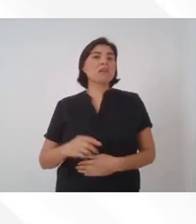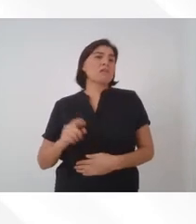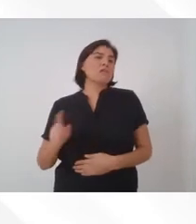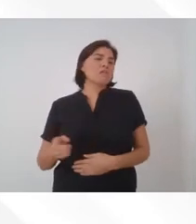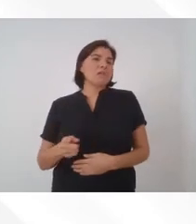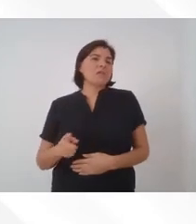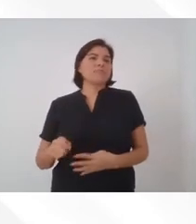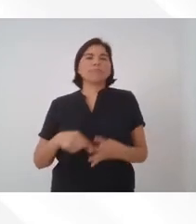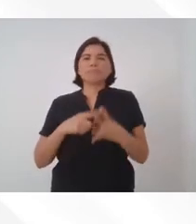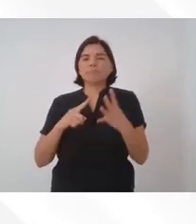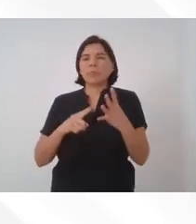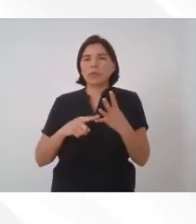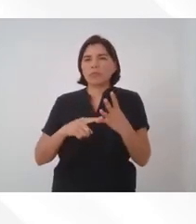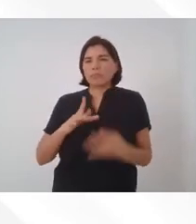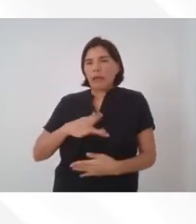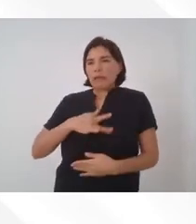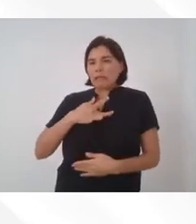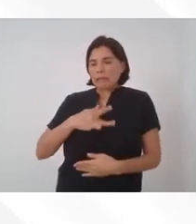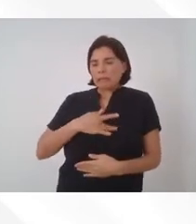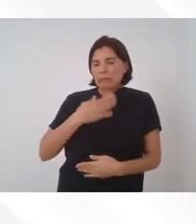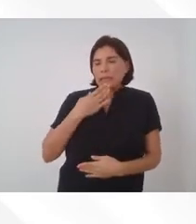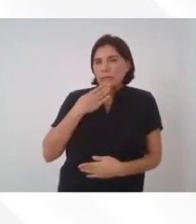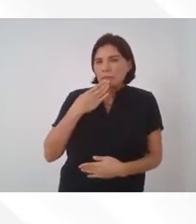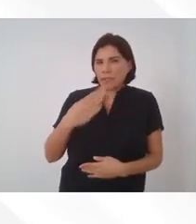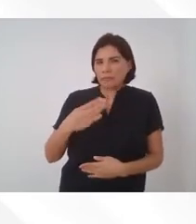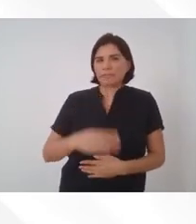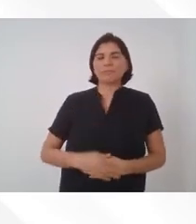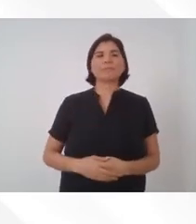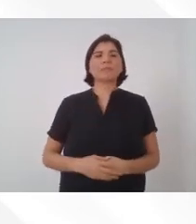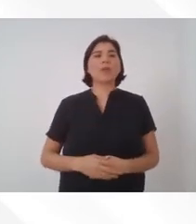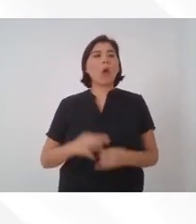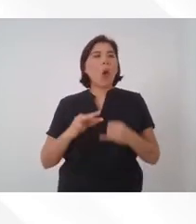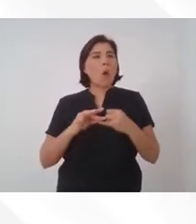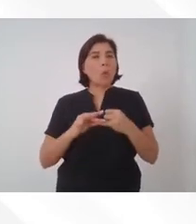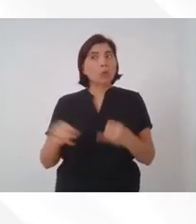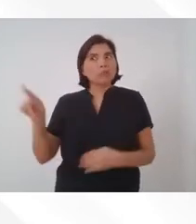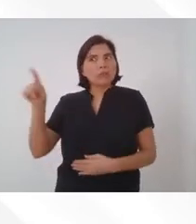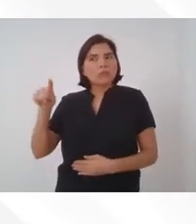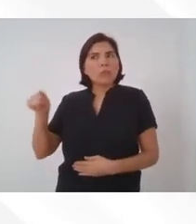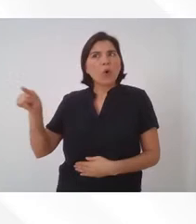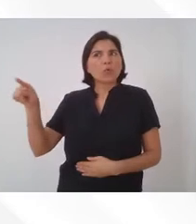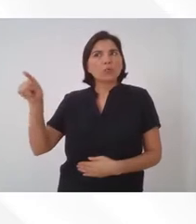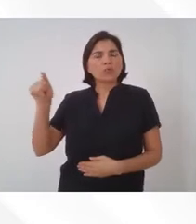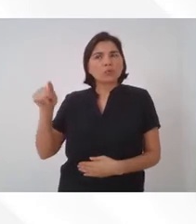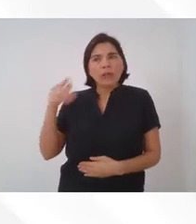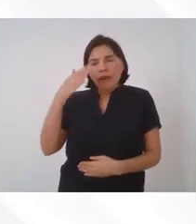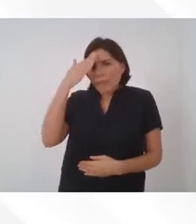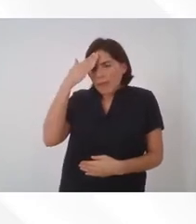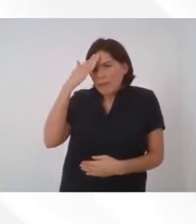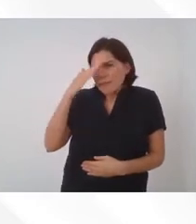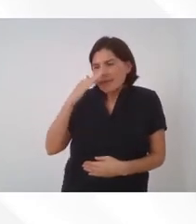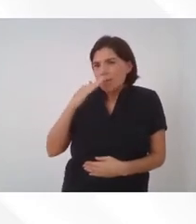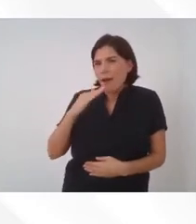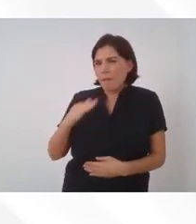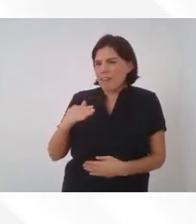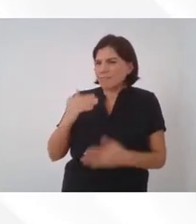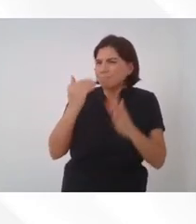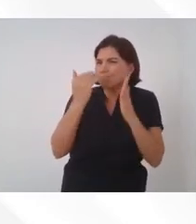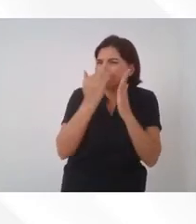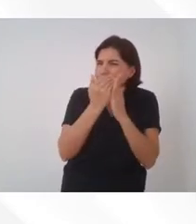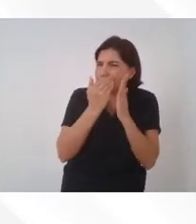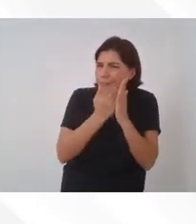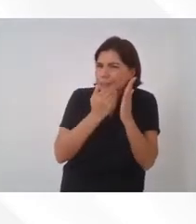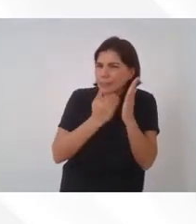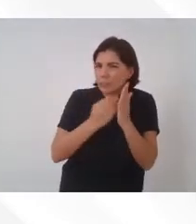del módulo van a tener ustedes en forma muy clara y específica las instrucciones para que puedan ustedes obtener